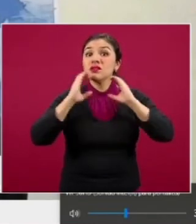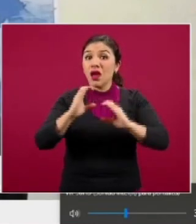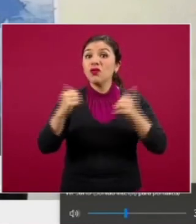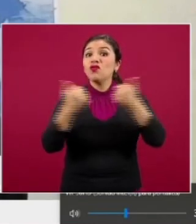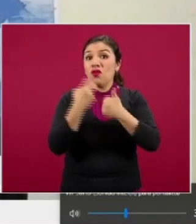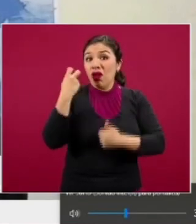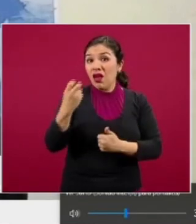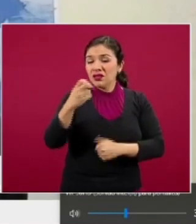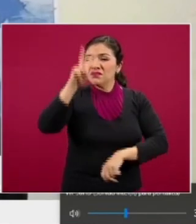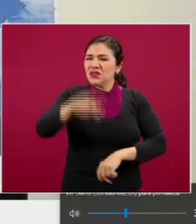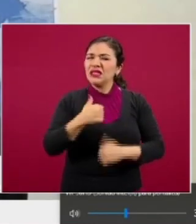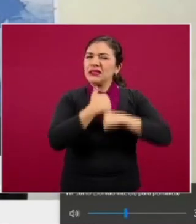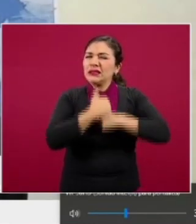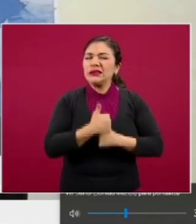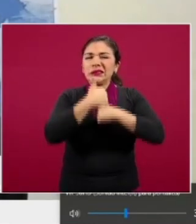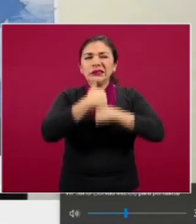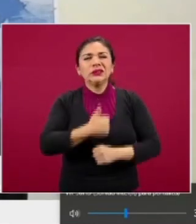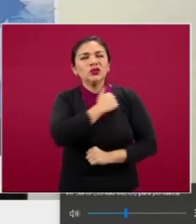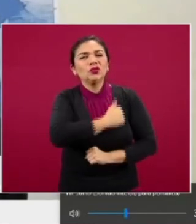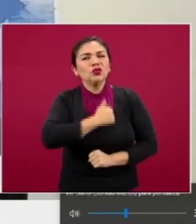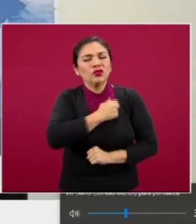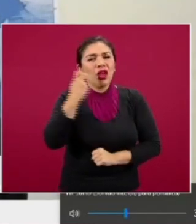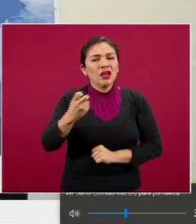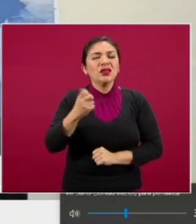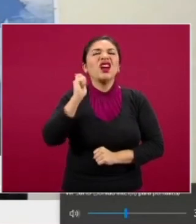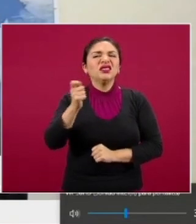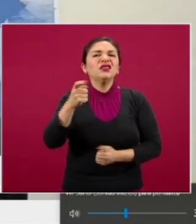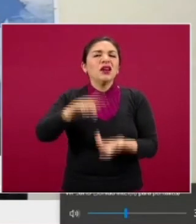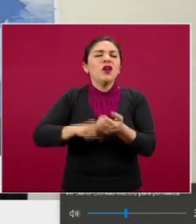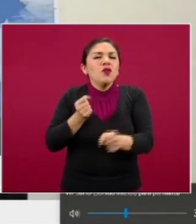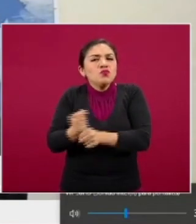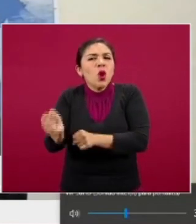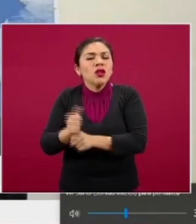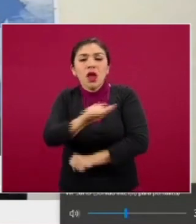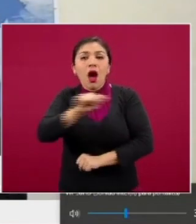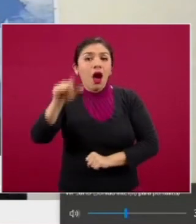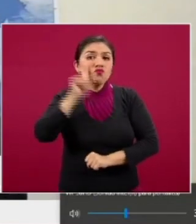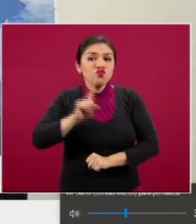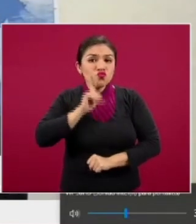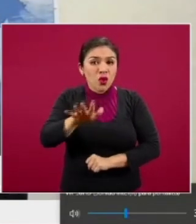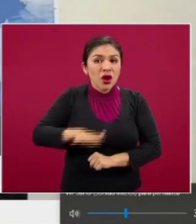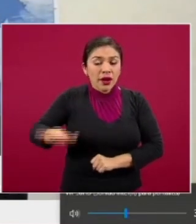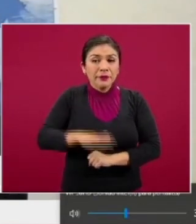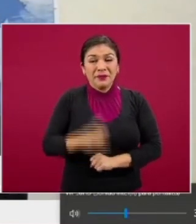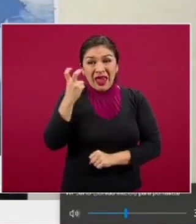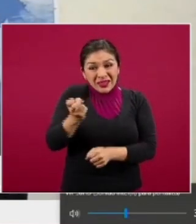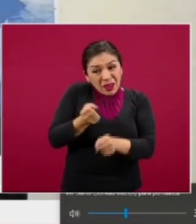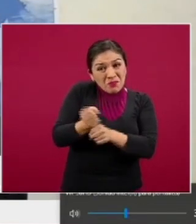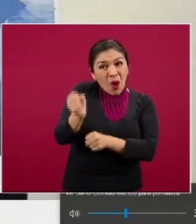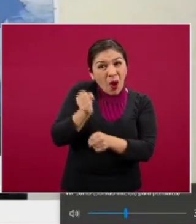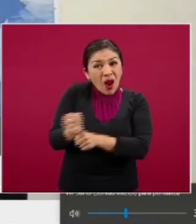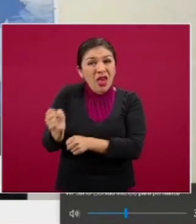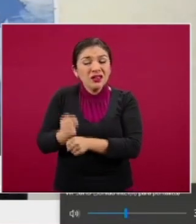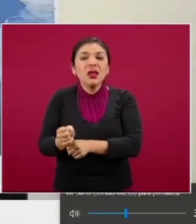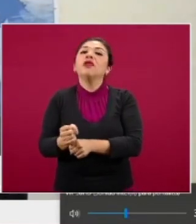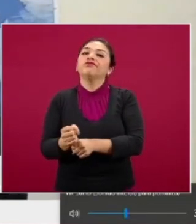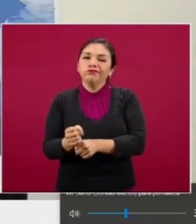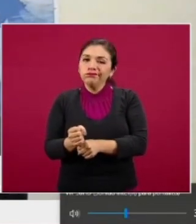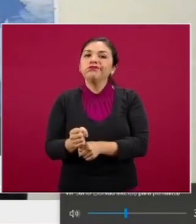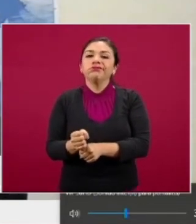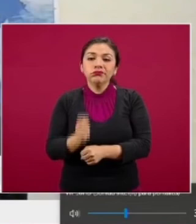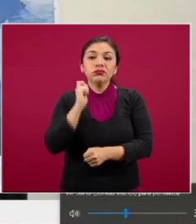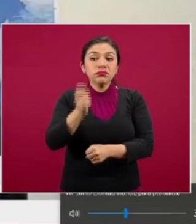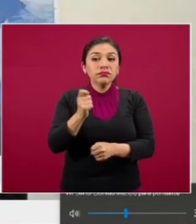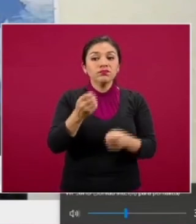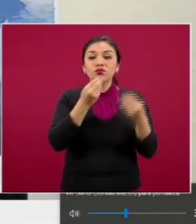a esta lacerante realidad que representa la violencia en contra de las mujeres. Estas violencias son, en